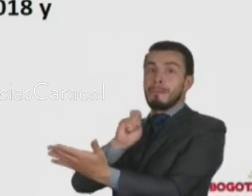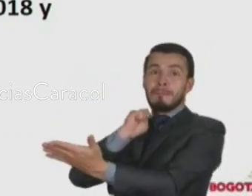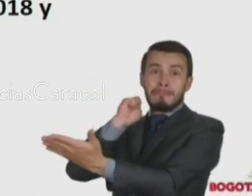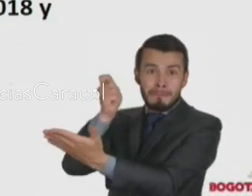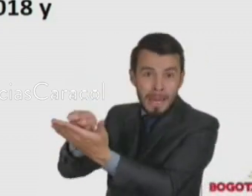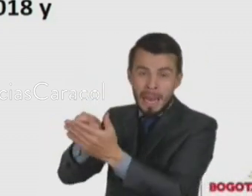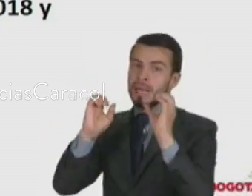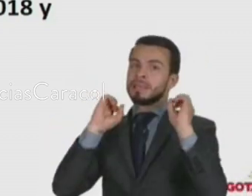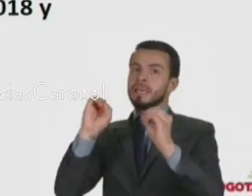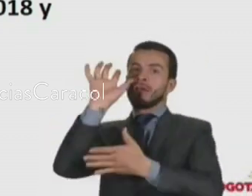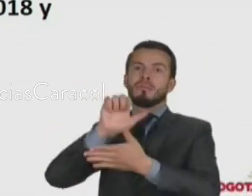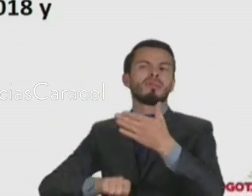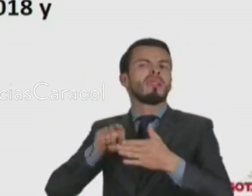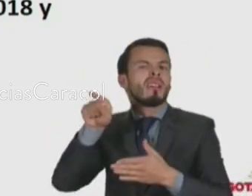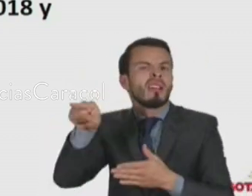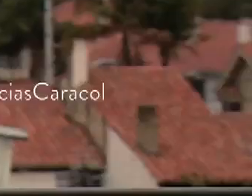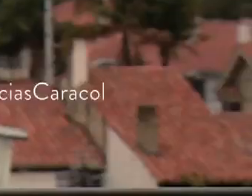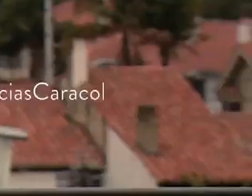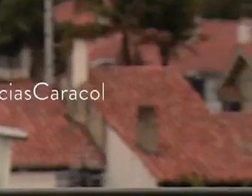teatros y museos de nuestra ciudad.